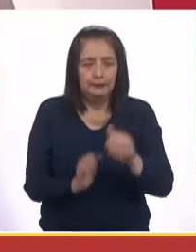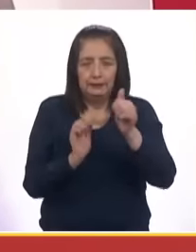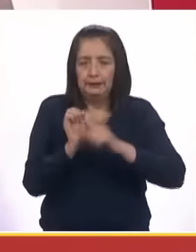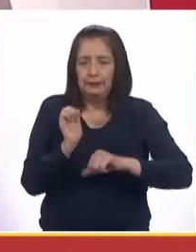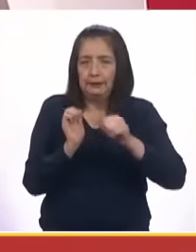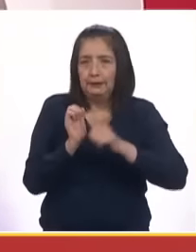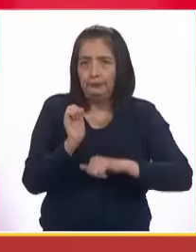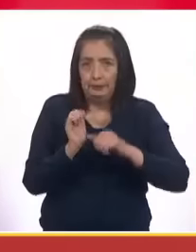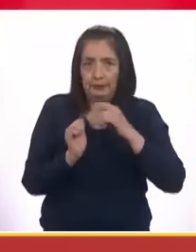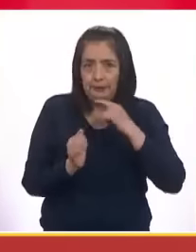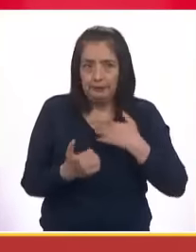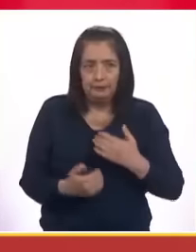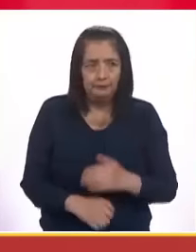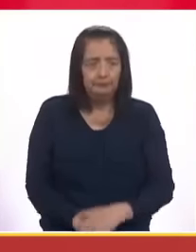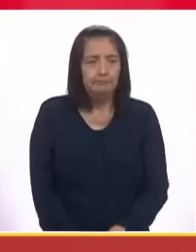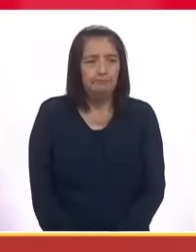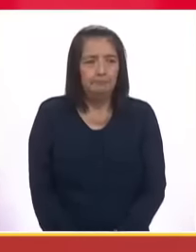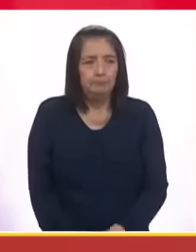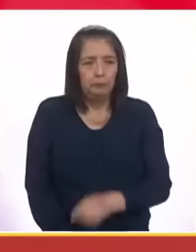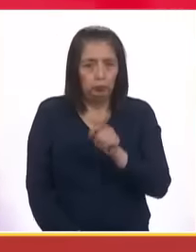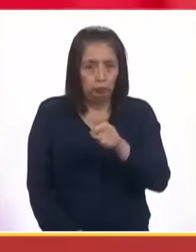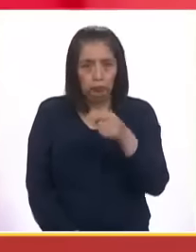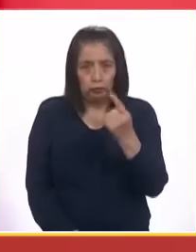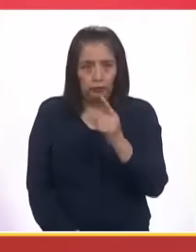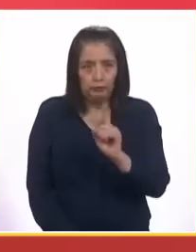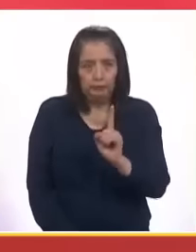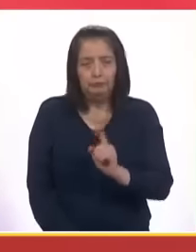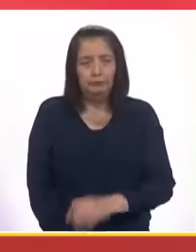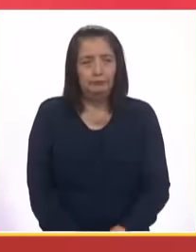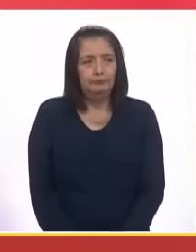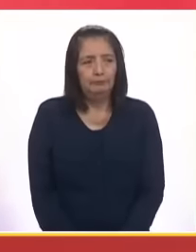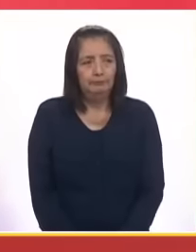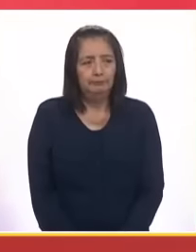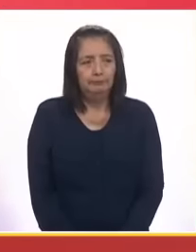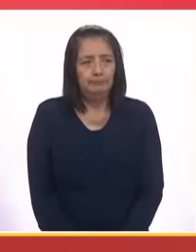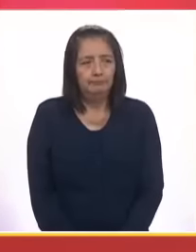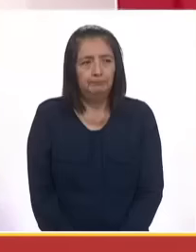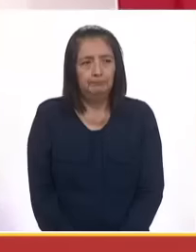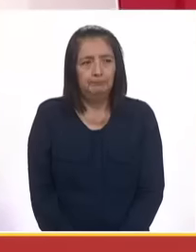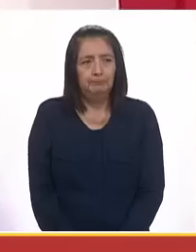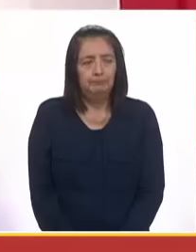hermana, no estás sola.